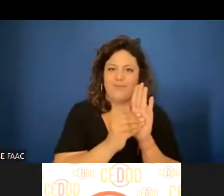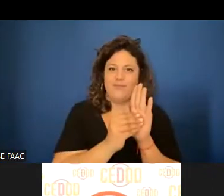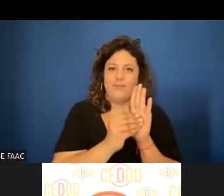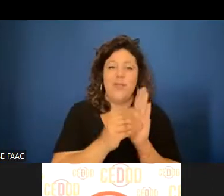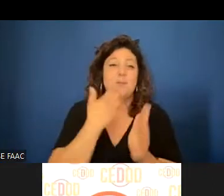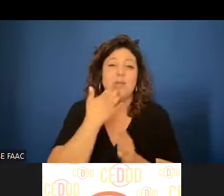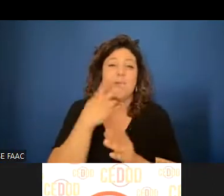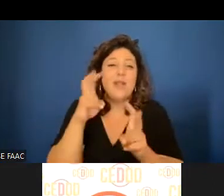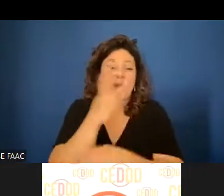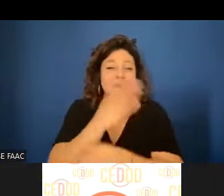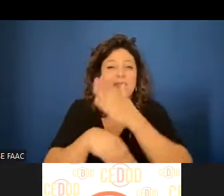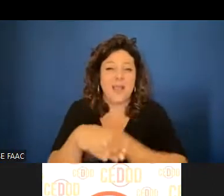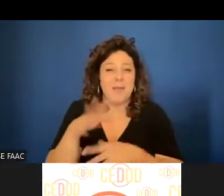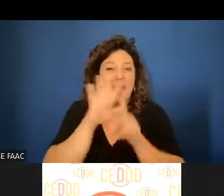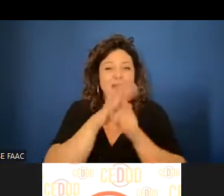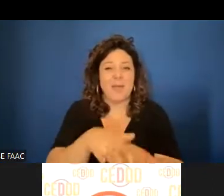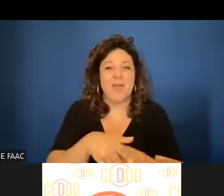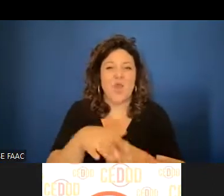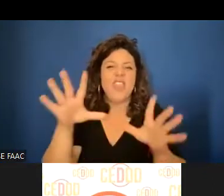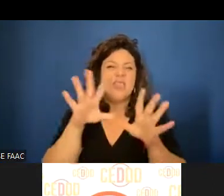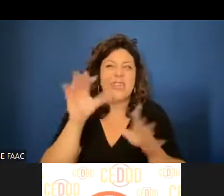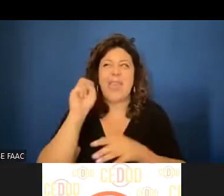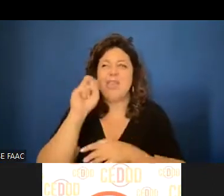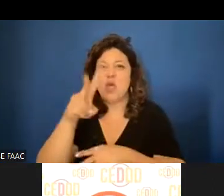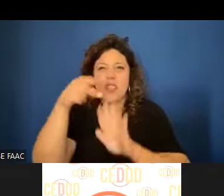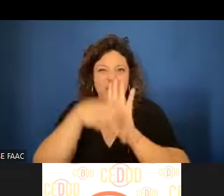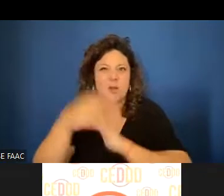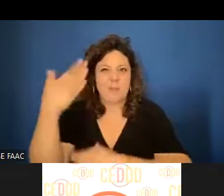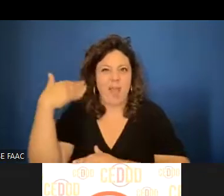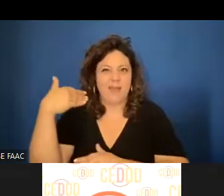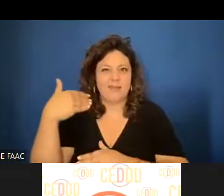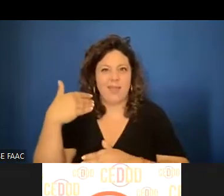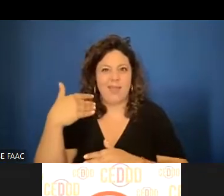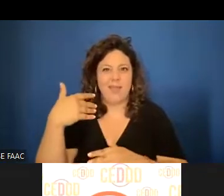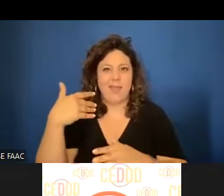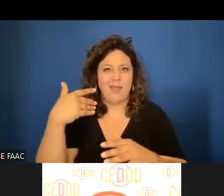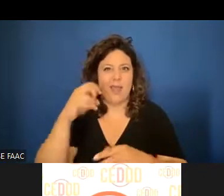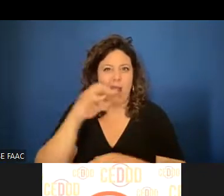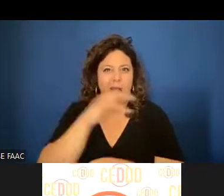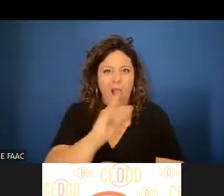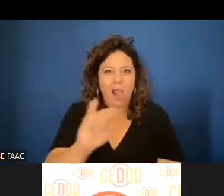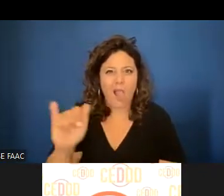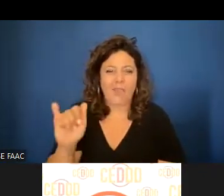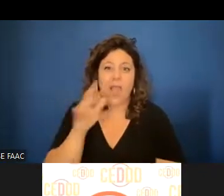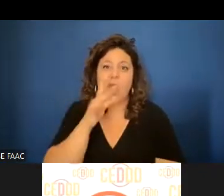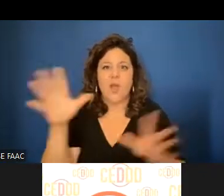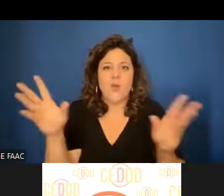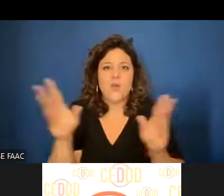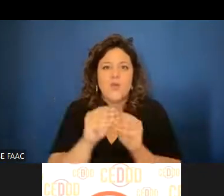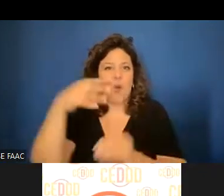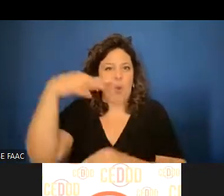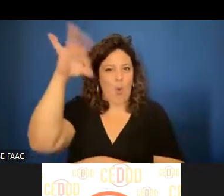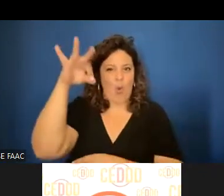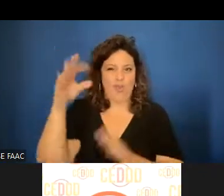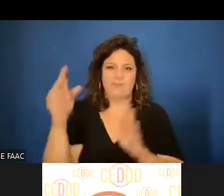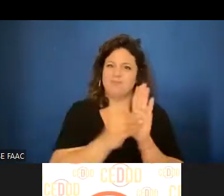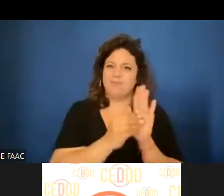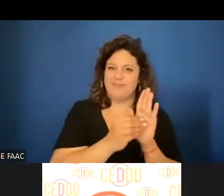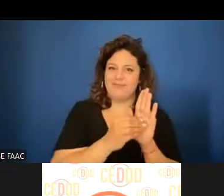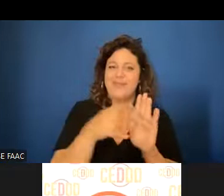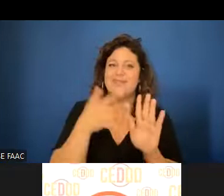El 27 de julio, con entrada en vigor el 15 de agosto, se aprobó una reforma también del reglamento de extranjería. Antes de que saliese la reforma,